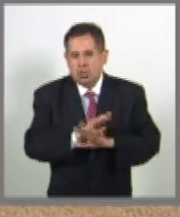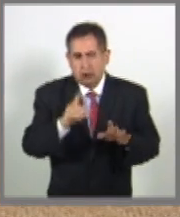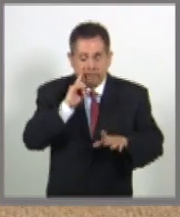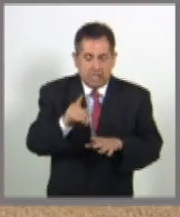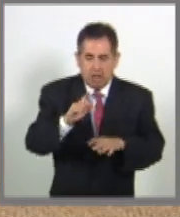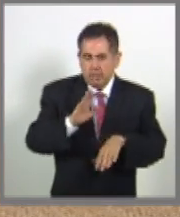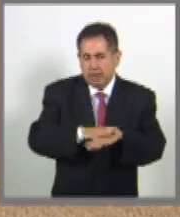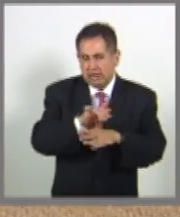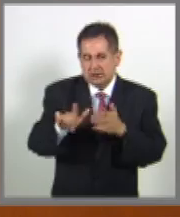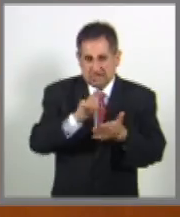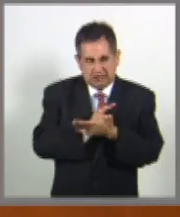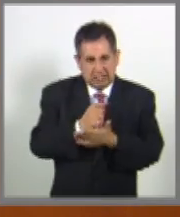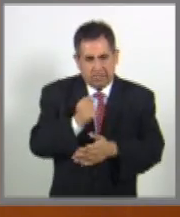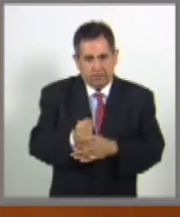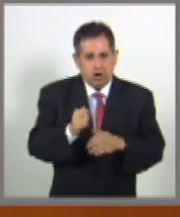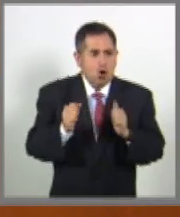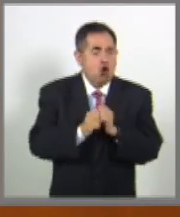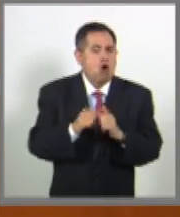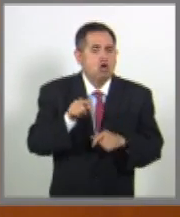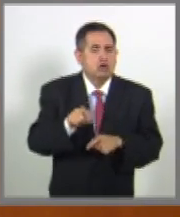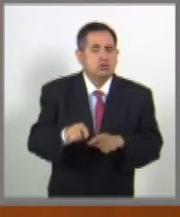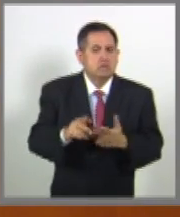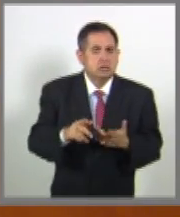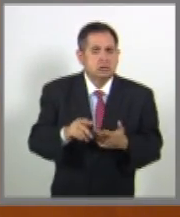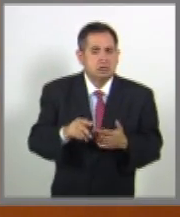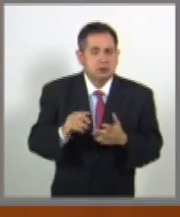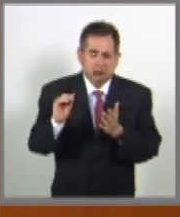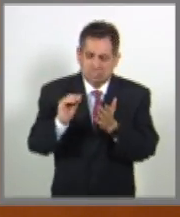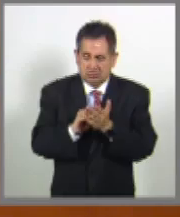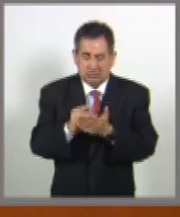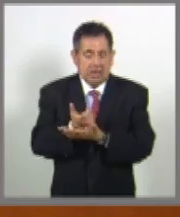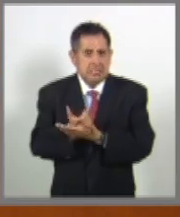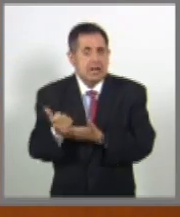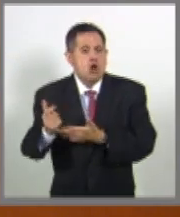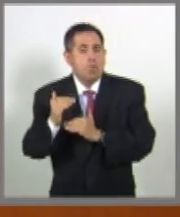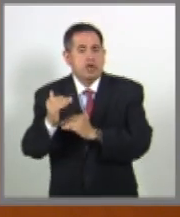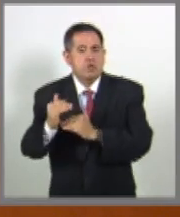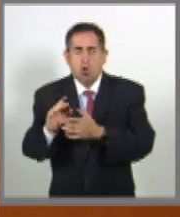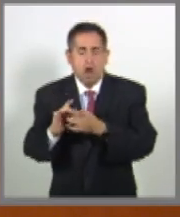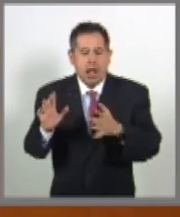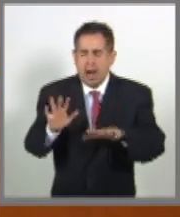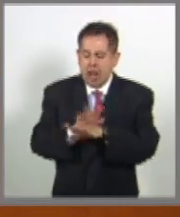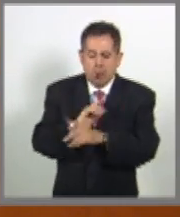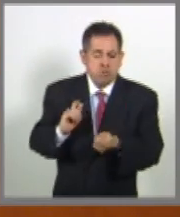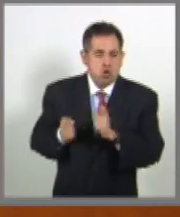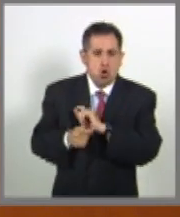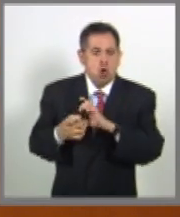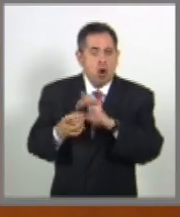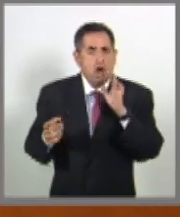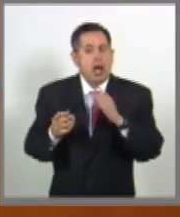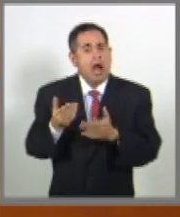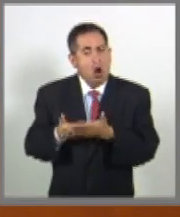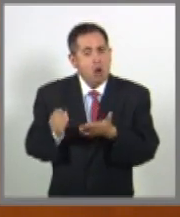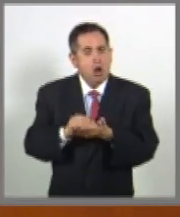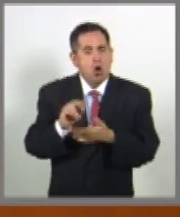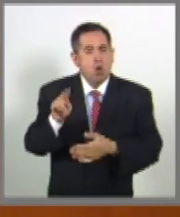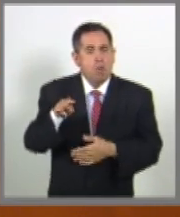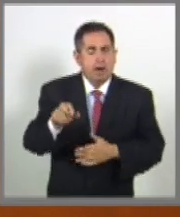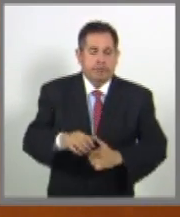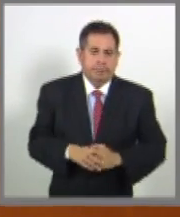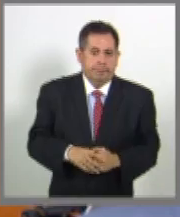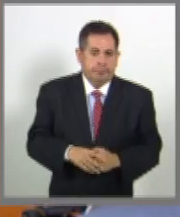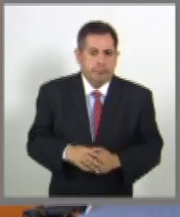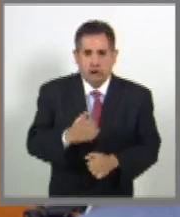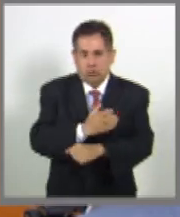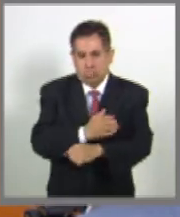el marco jurídico con la desindexación del salario mínimo por la unidad de medida y actualización.